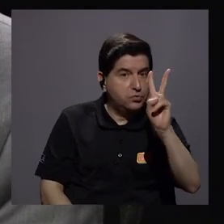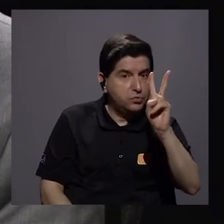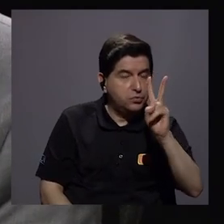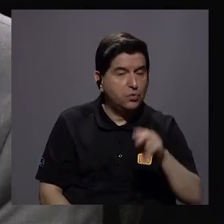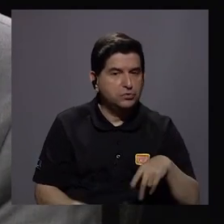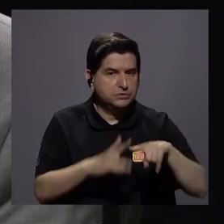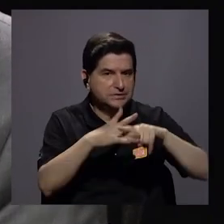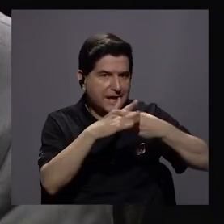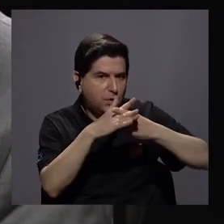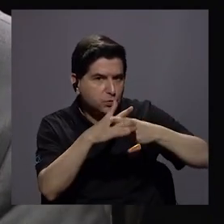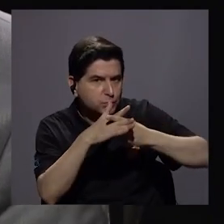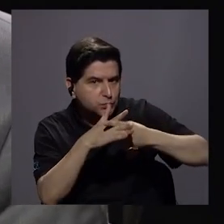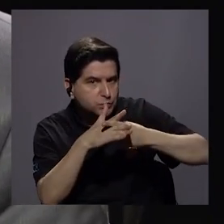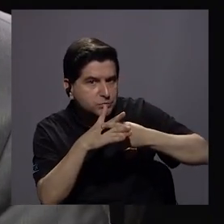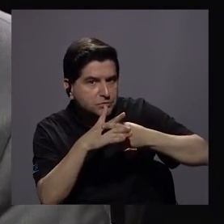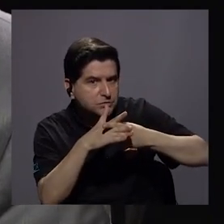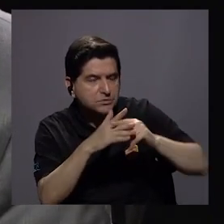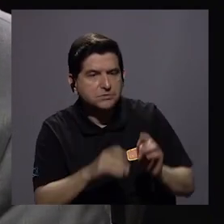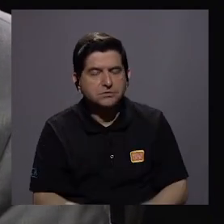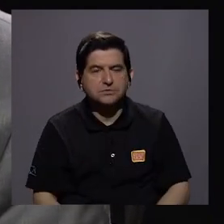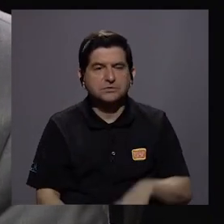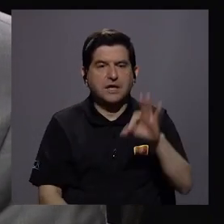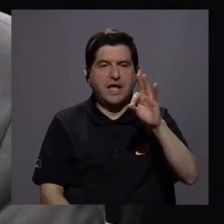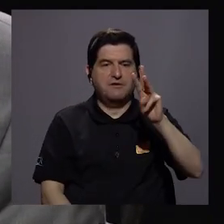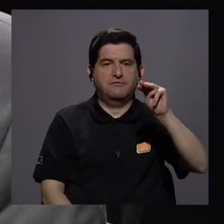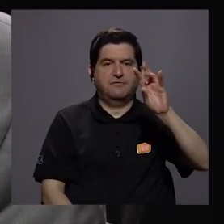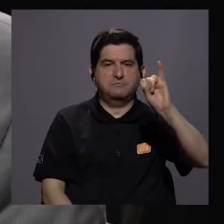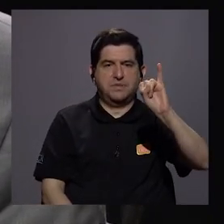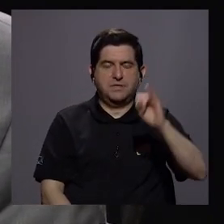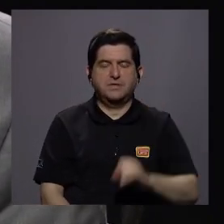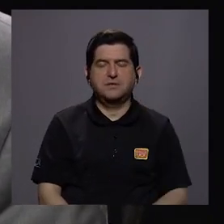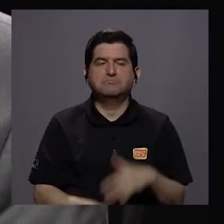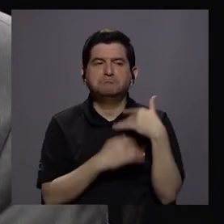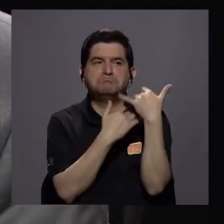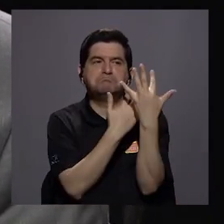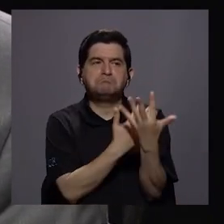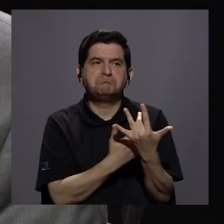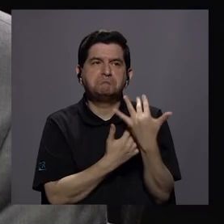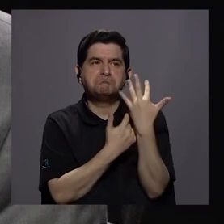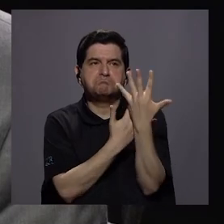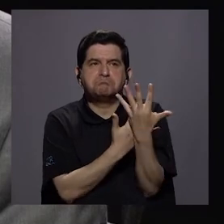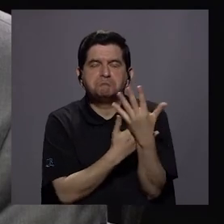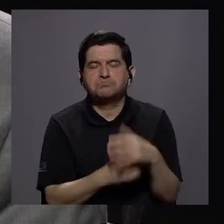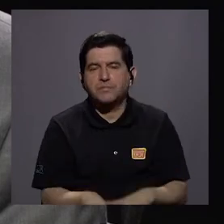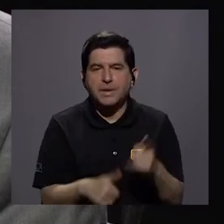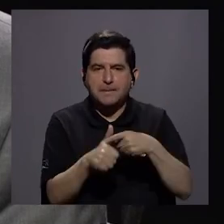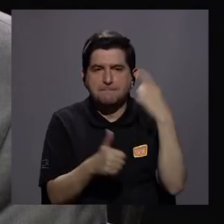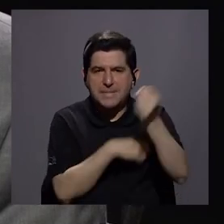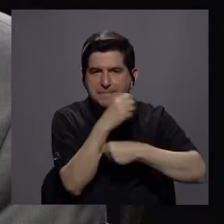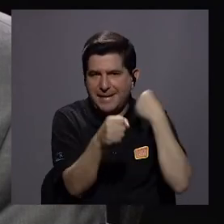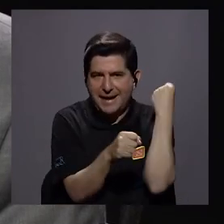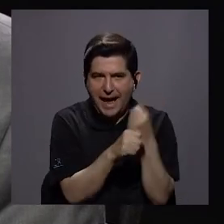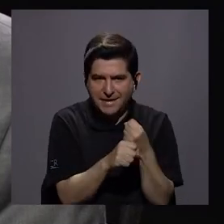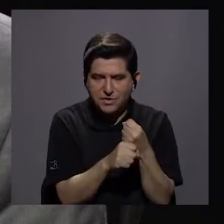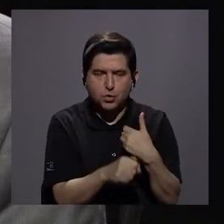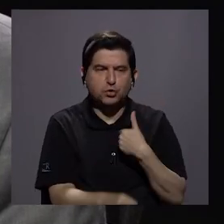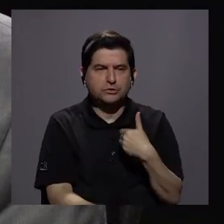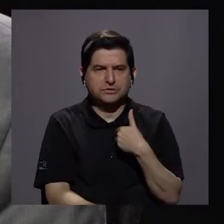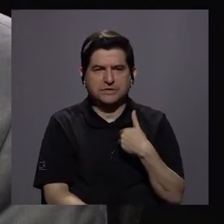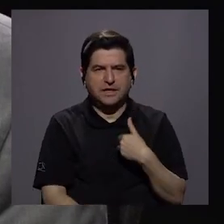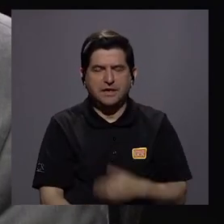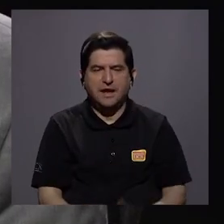con esos dos ajustes, el fondo esperaría, digamos, que en el primer año obtener